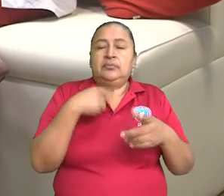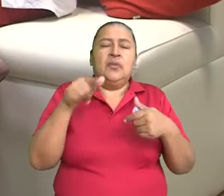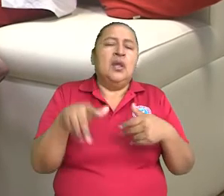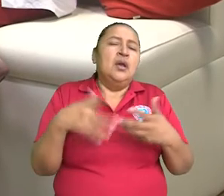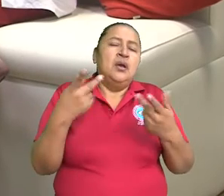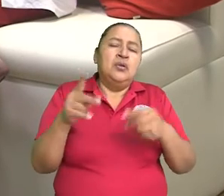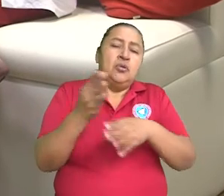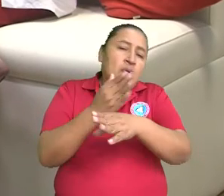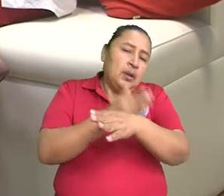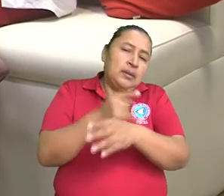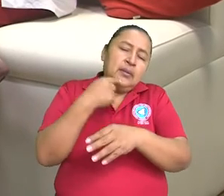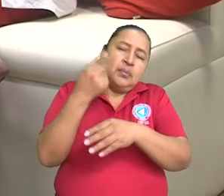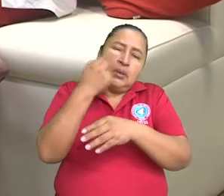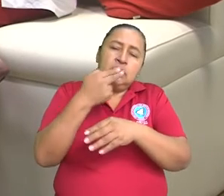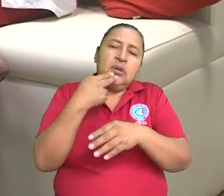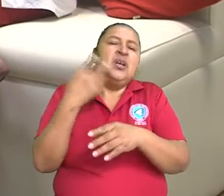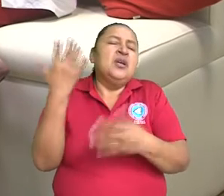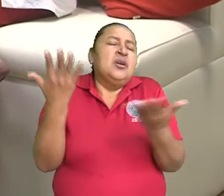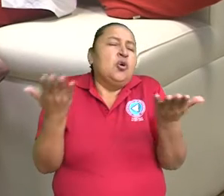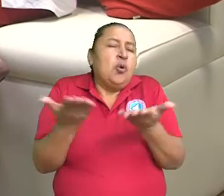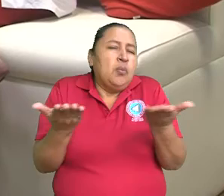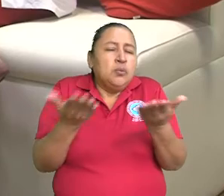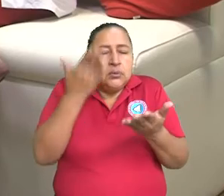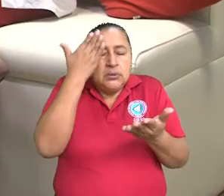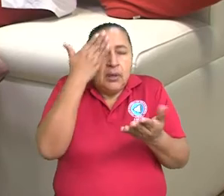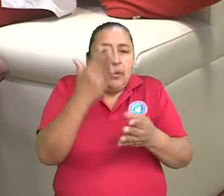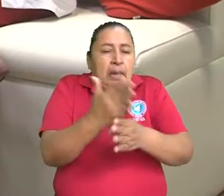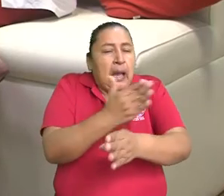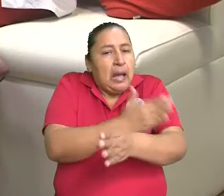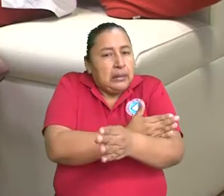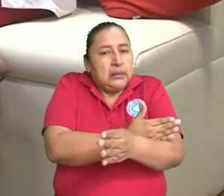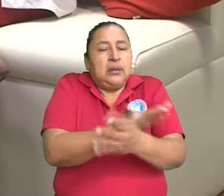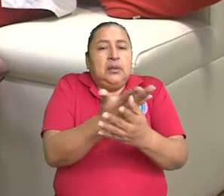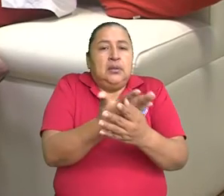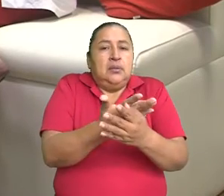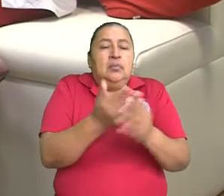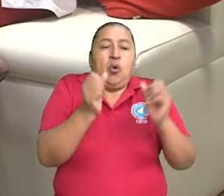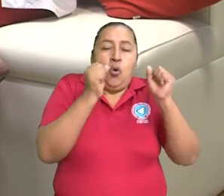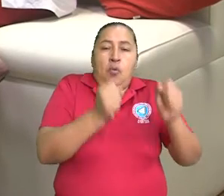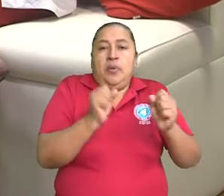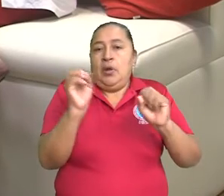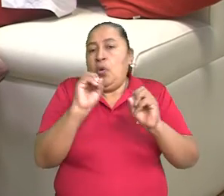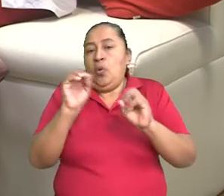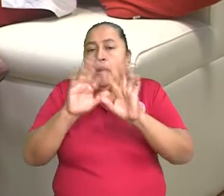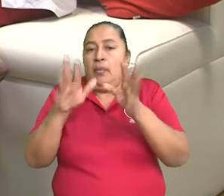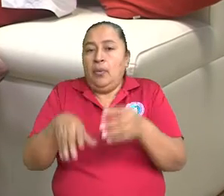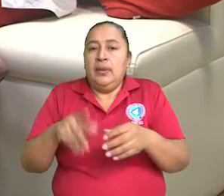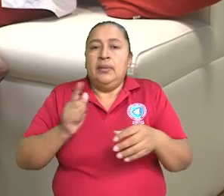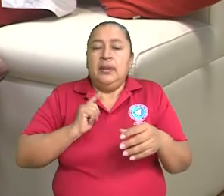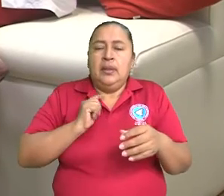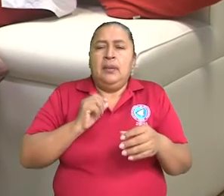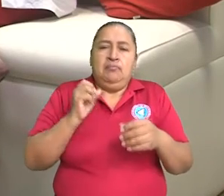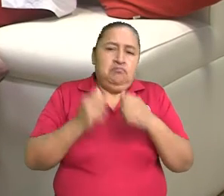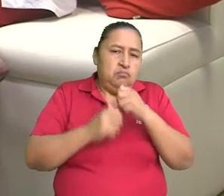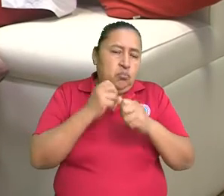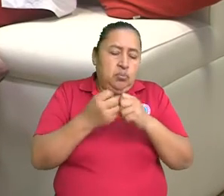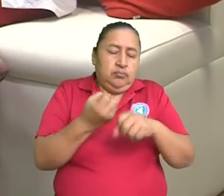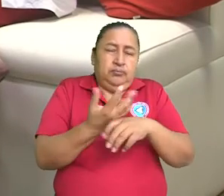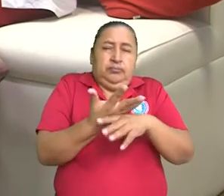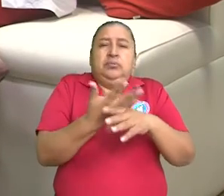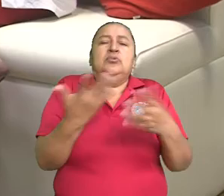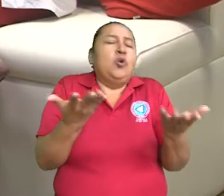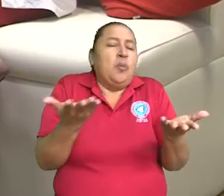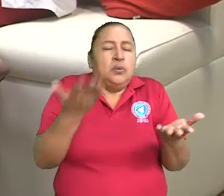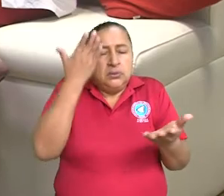alerta que nos podrían indicar que el varón o la fémina está ante una verruga genital. Así